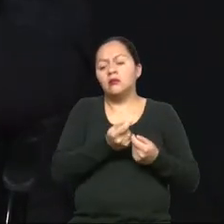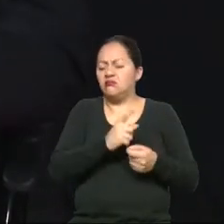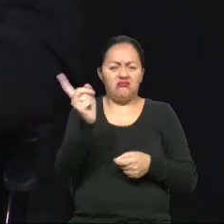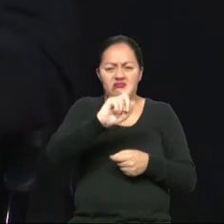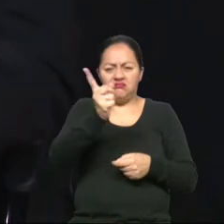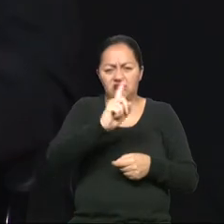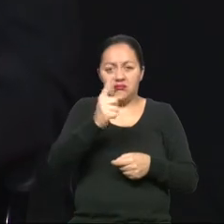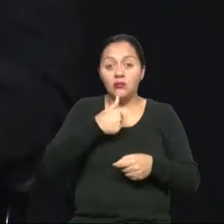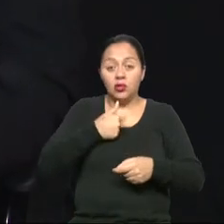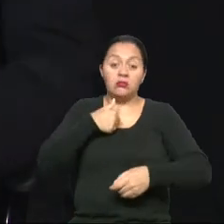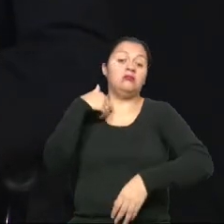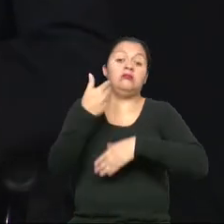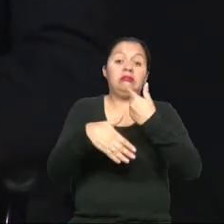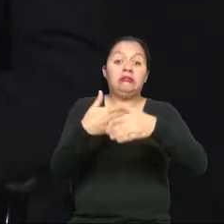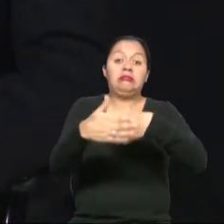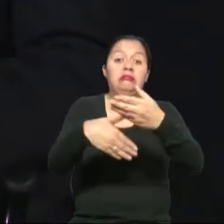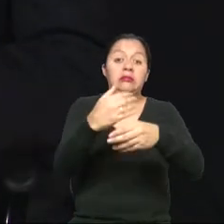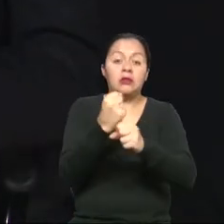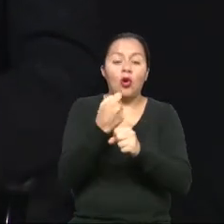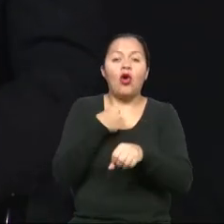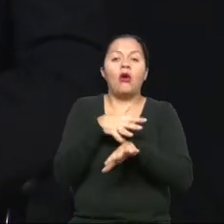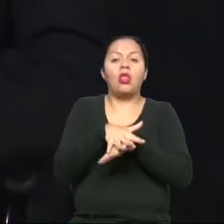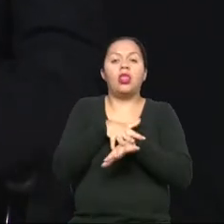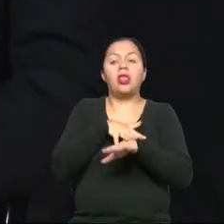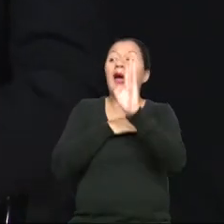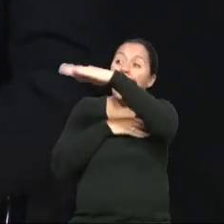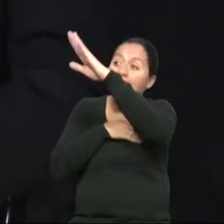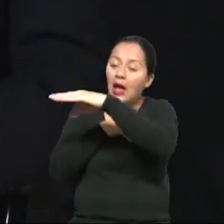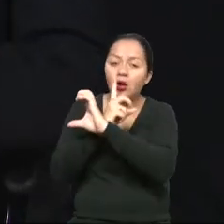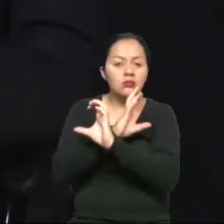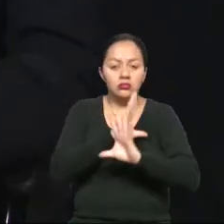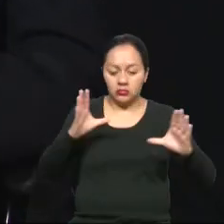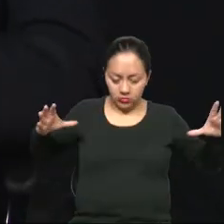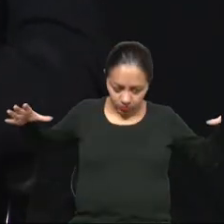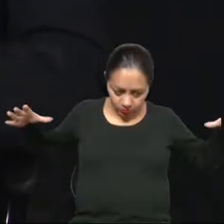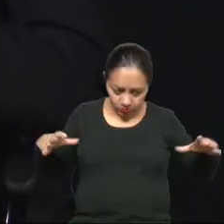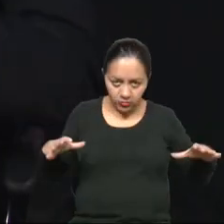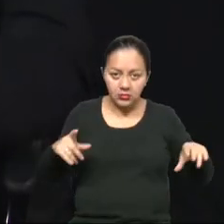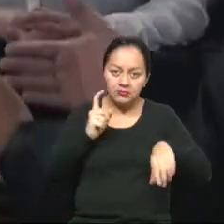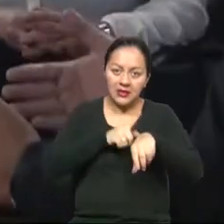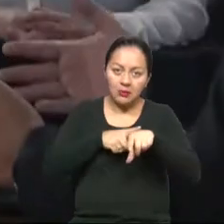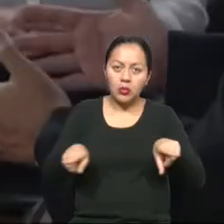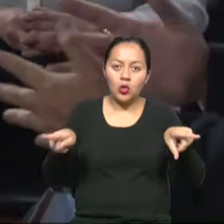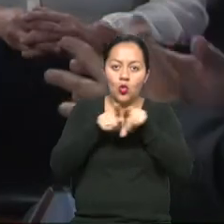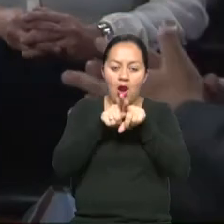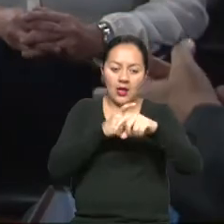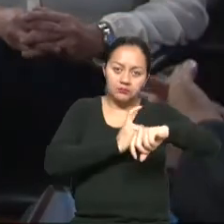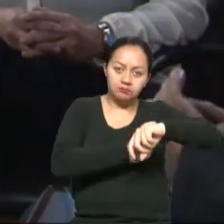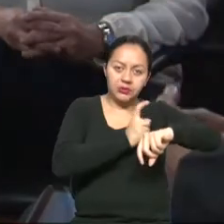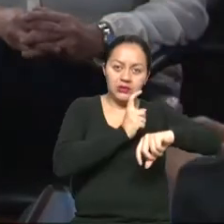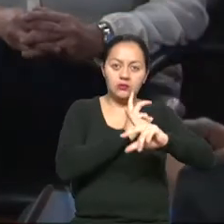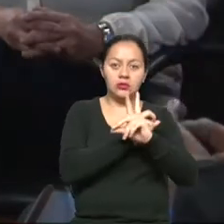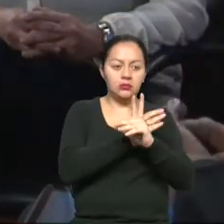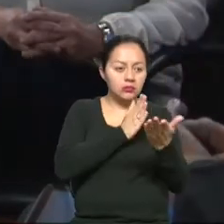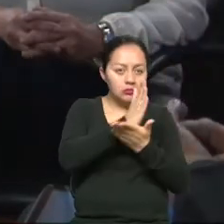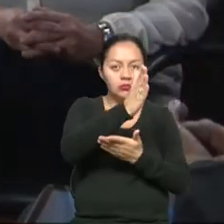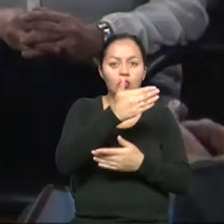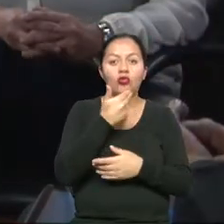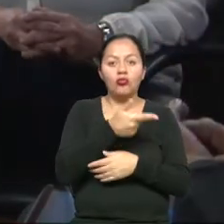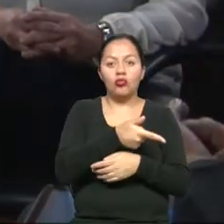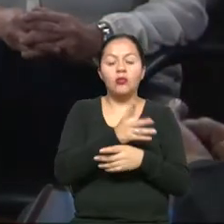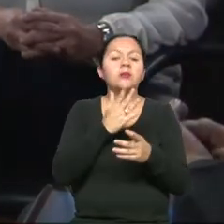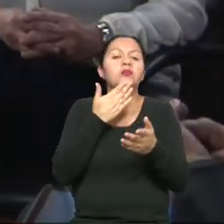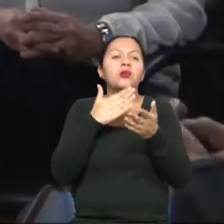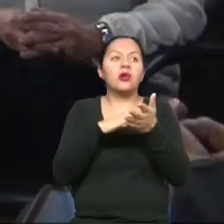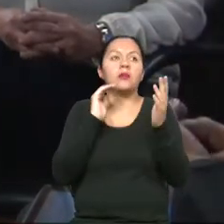más dentro de los comités del INE, sino tener un grupo de personas que estén trabajando específicamente en esto. Entonces, si nosotros al